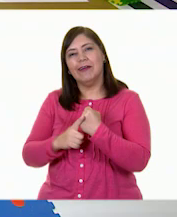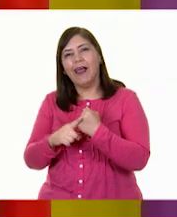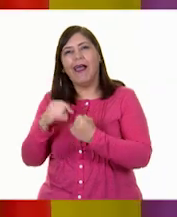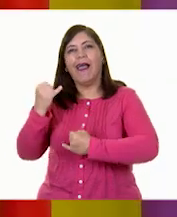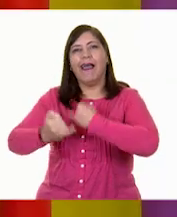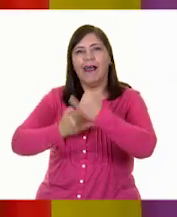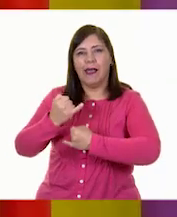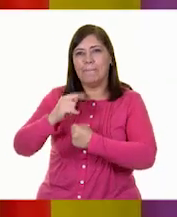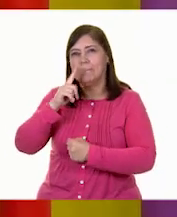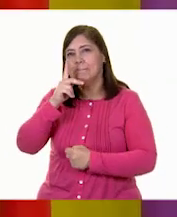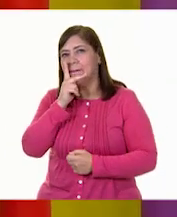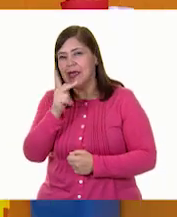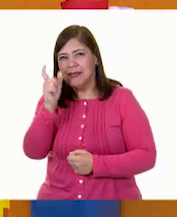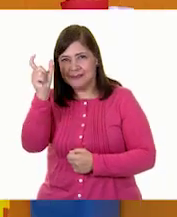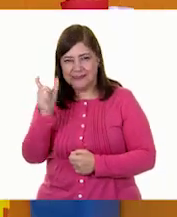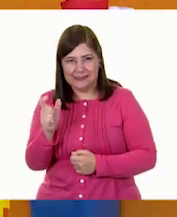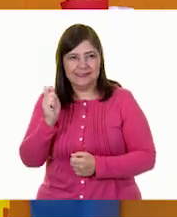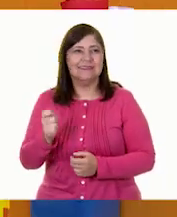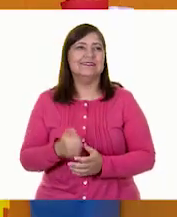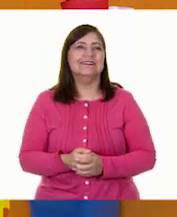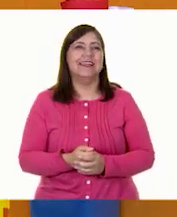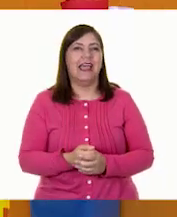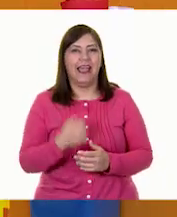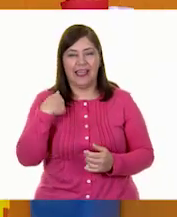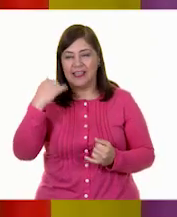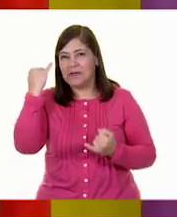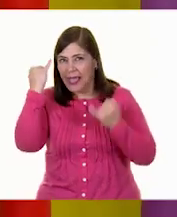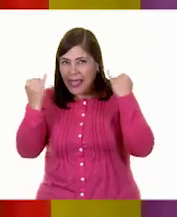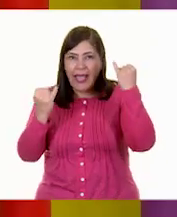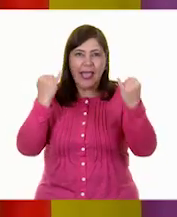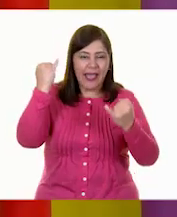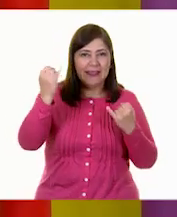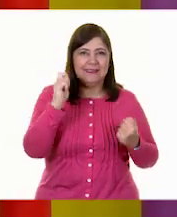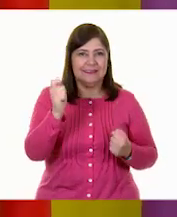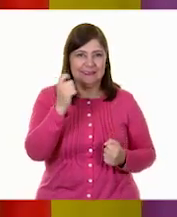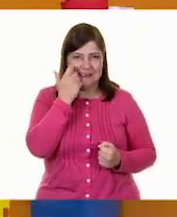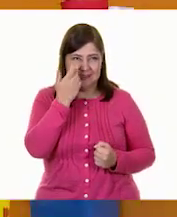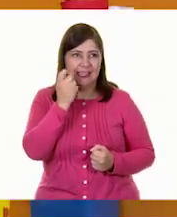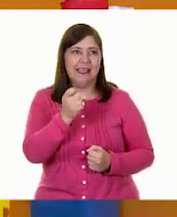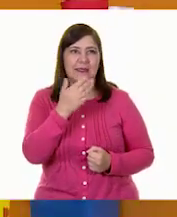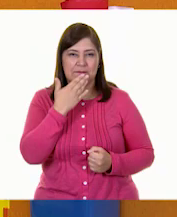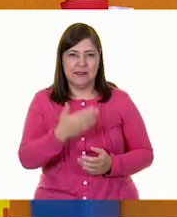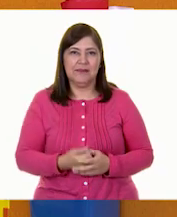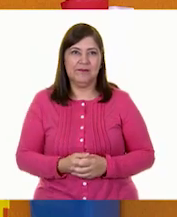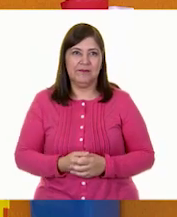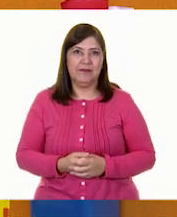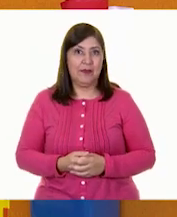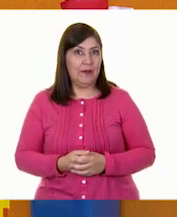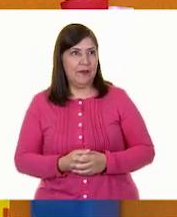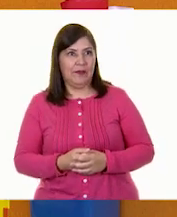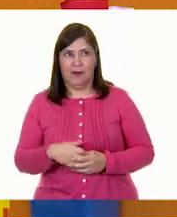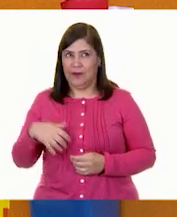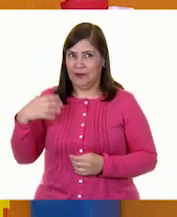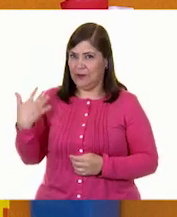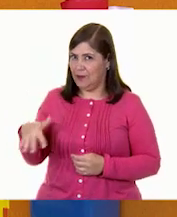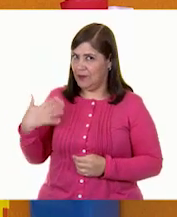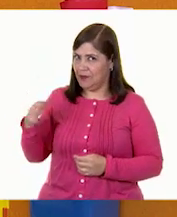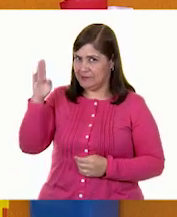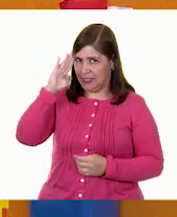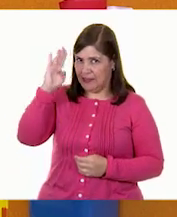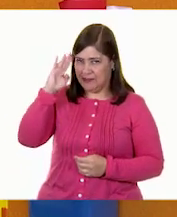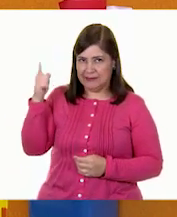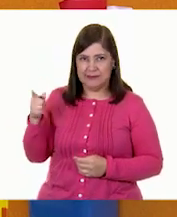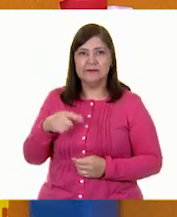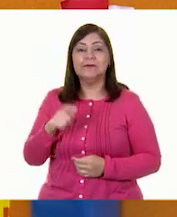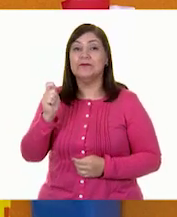palabras. Exactamente. Y pues es el ingenio, ¿no, maestra? Ajá, exactamente. Ajá. Ay, Mariana, qué bárbara. Sí. Esto del